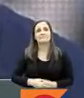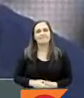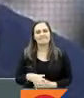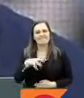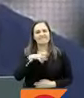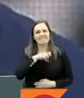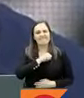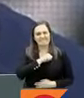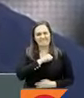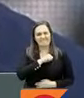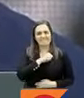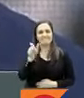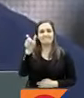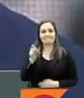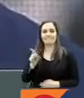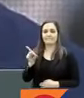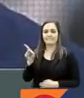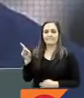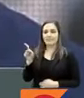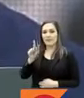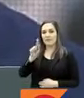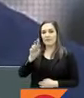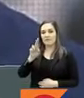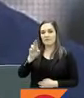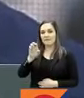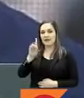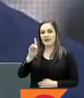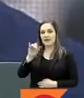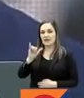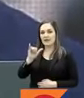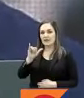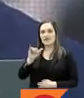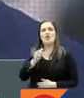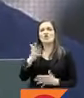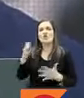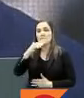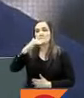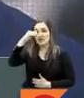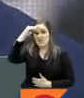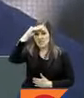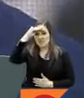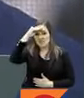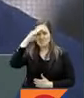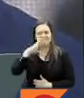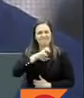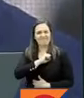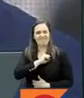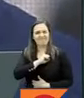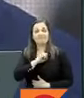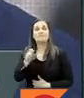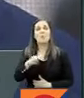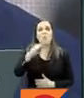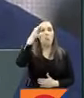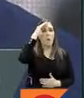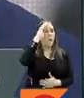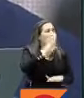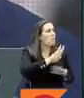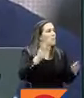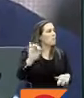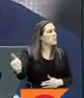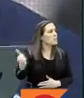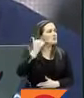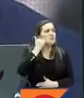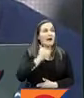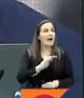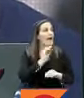lamentable protagonizó el volante Freddy Guarín en Medellín. La policía recibió una llamada por violencia intrafamiliar y debido a su